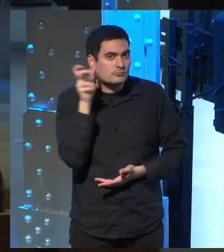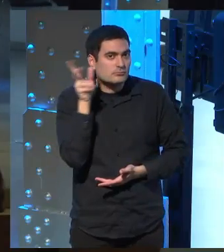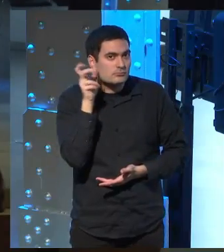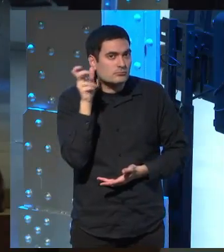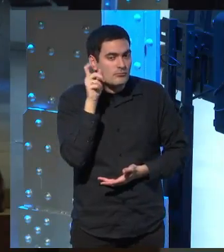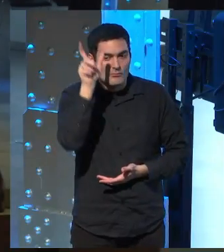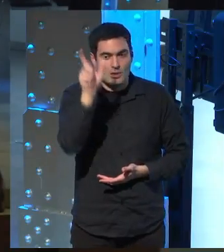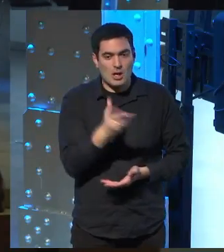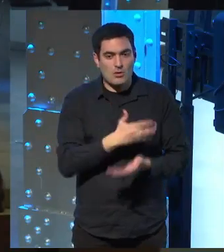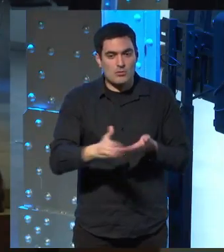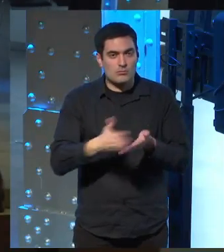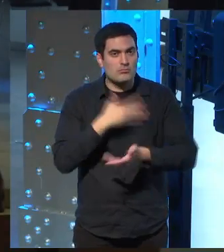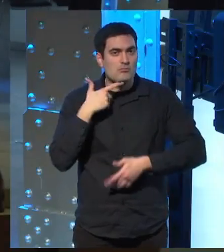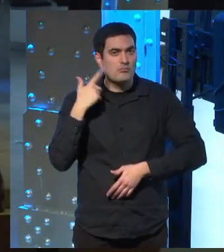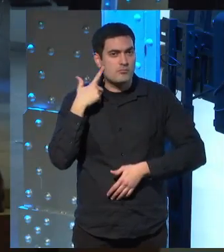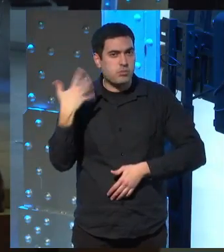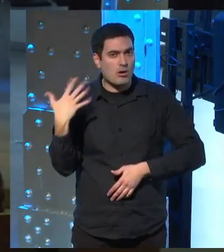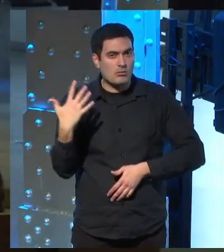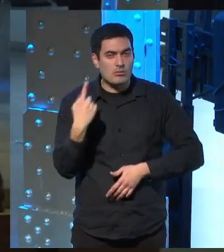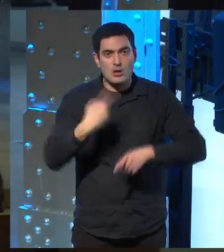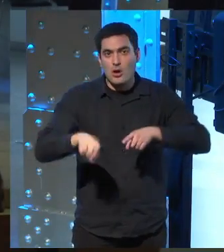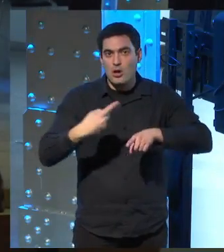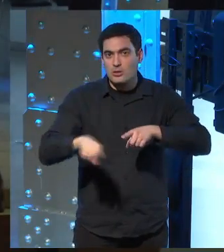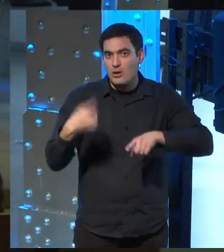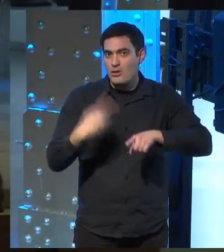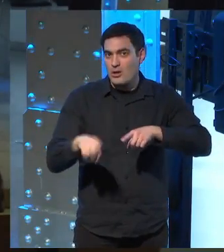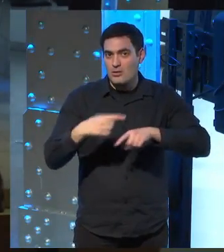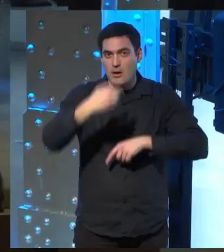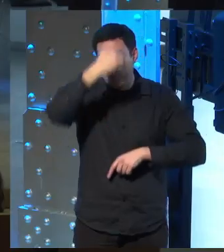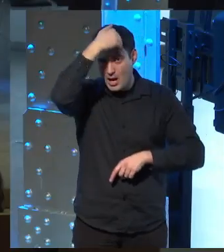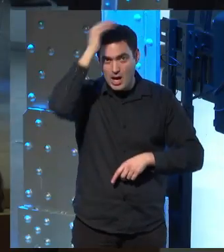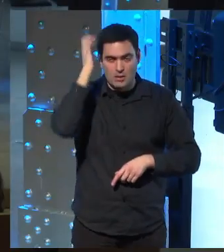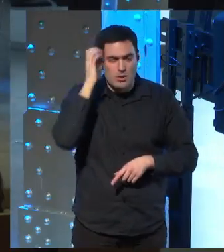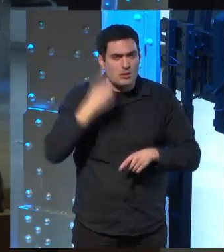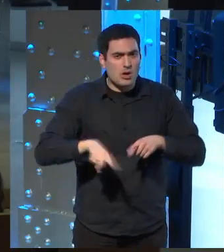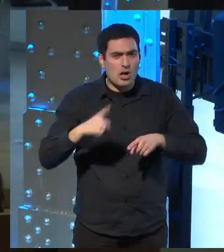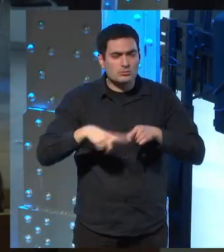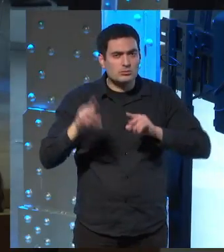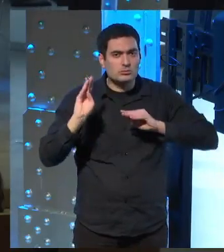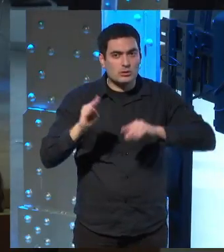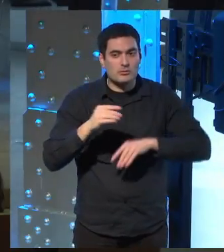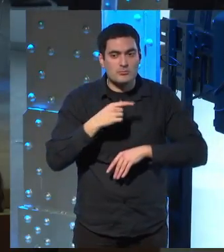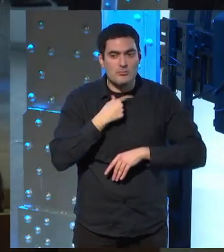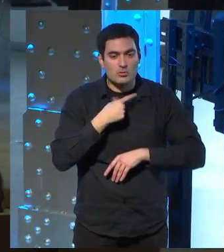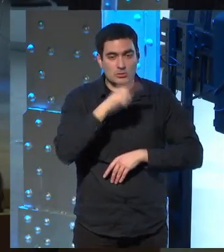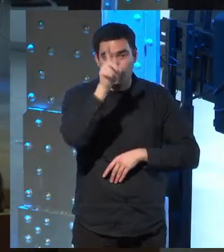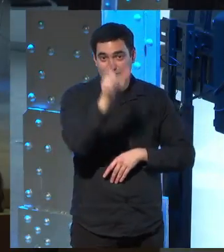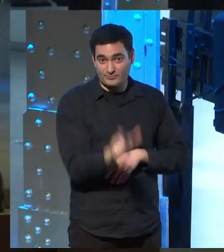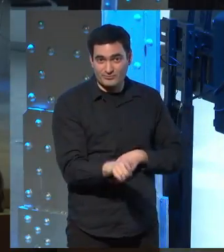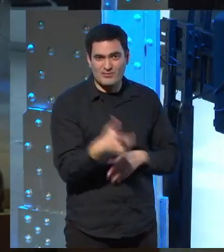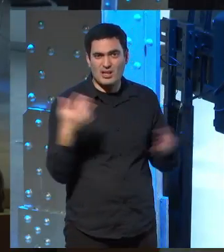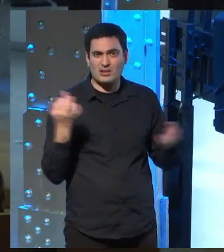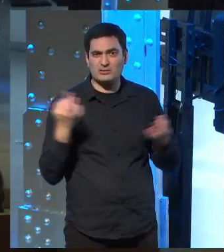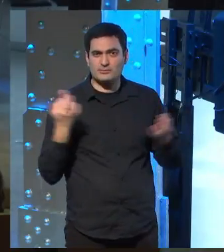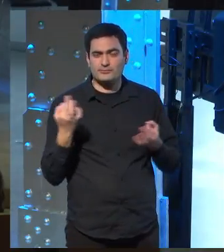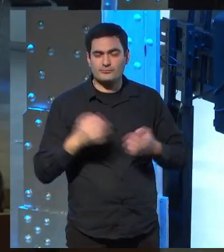¿no? Entonces, yo creo también que hay una cosa en Bartók, una cosa que me gusta de él, es que